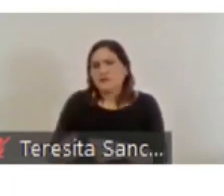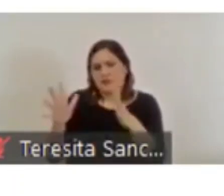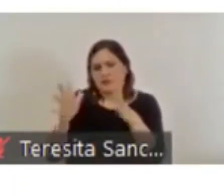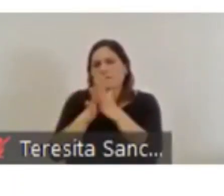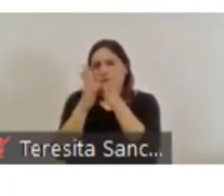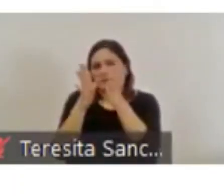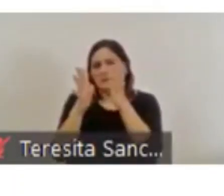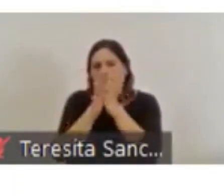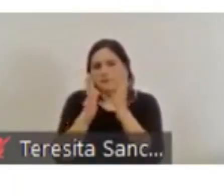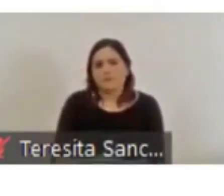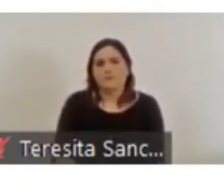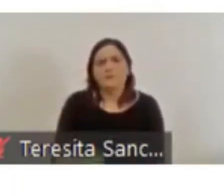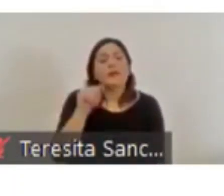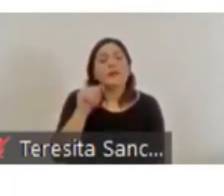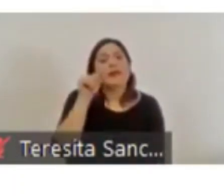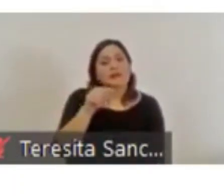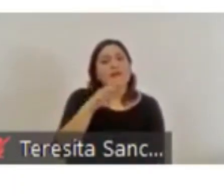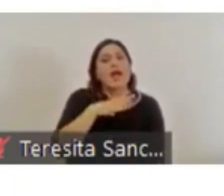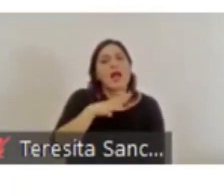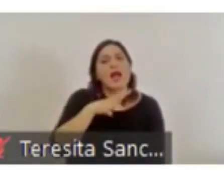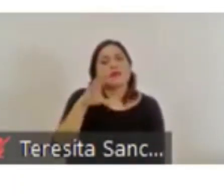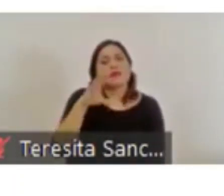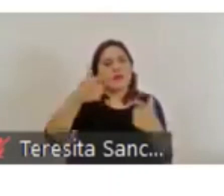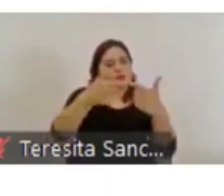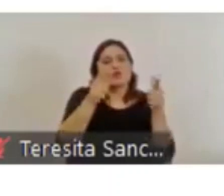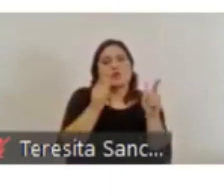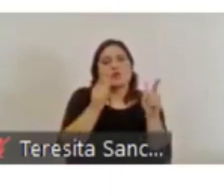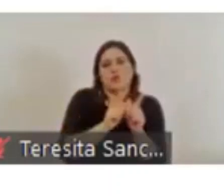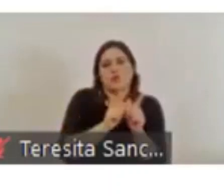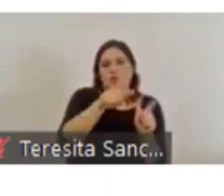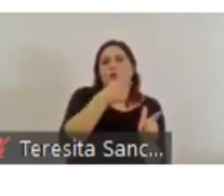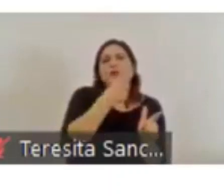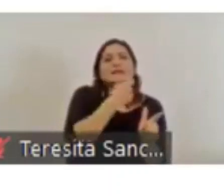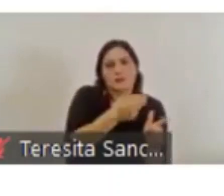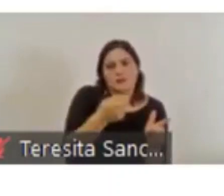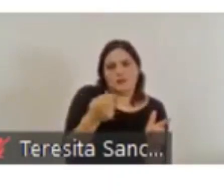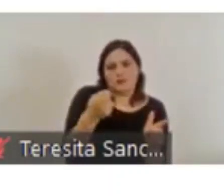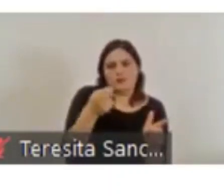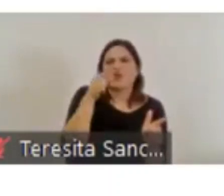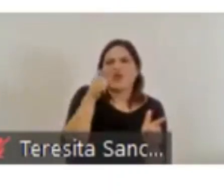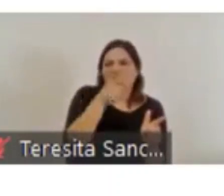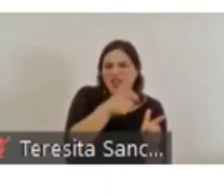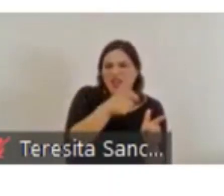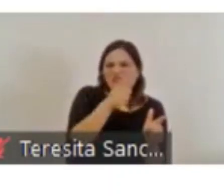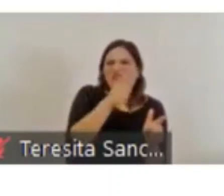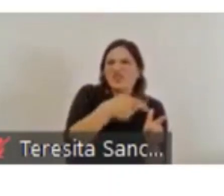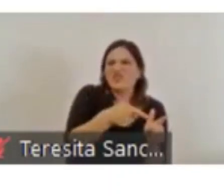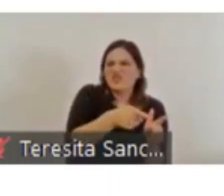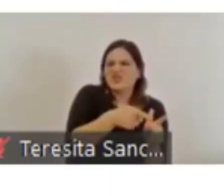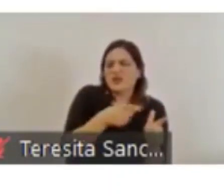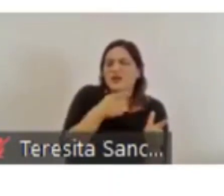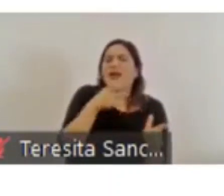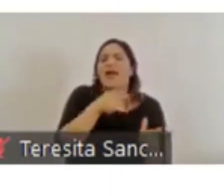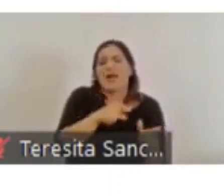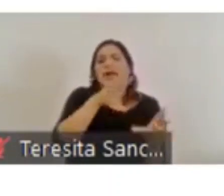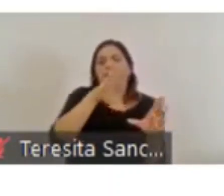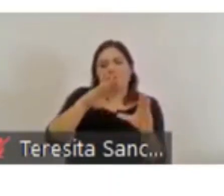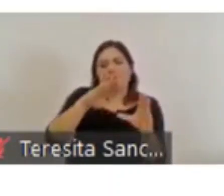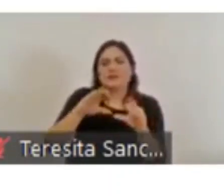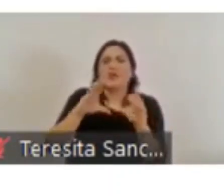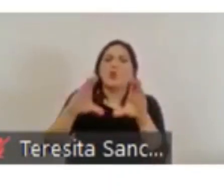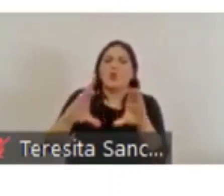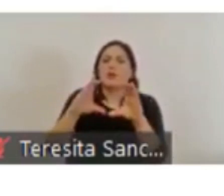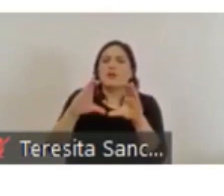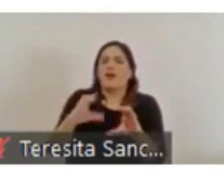y tiene un club de niños en donde pues les enseñan el cuidado no solamente del, del jaguar, ¿no?